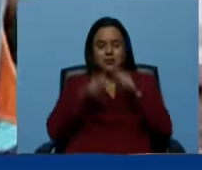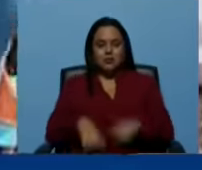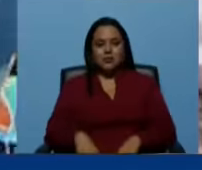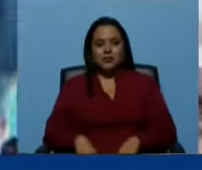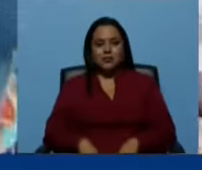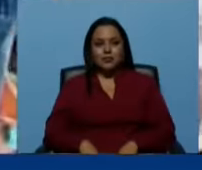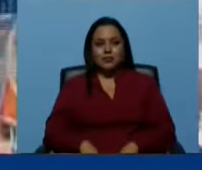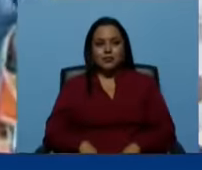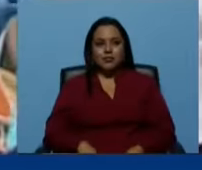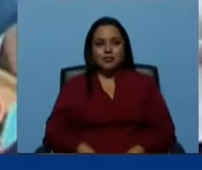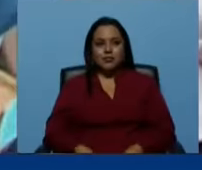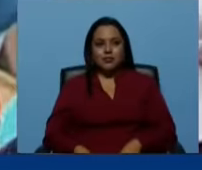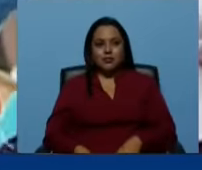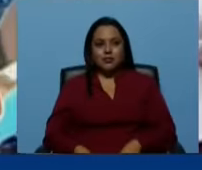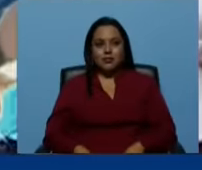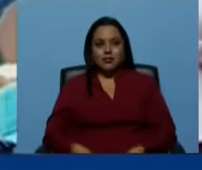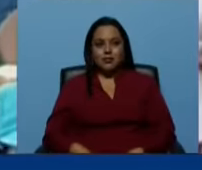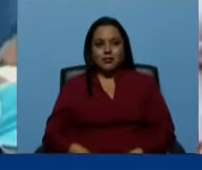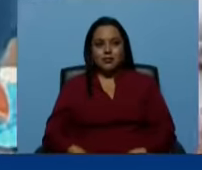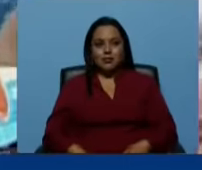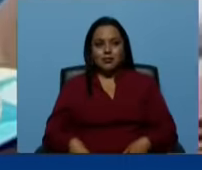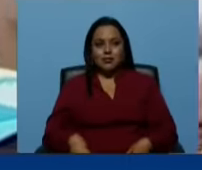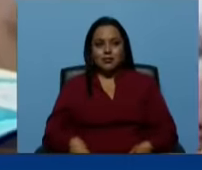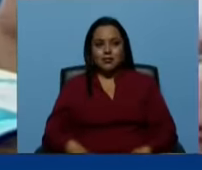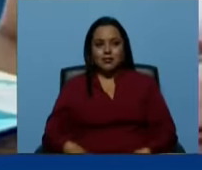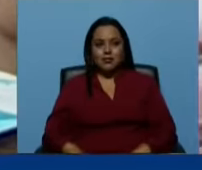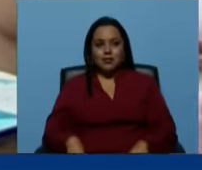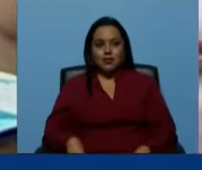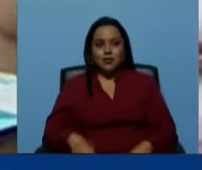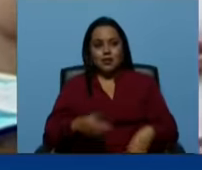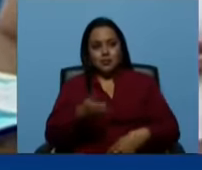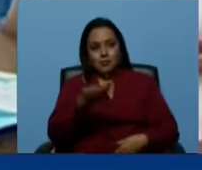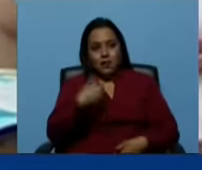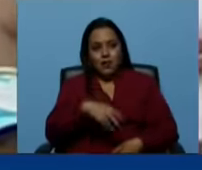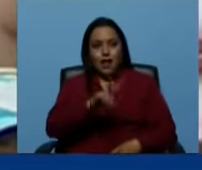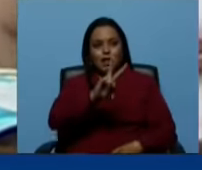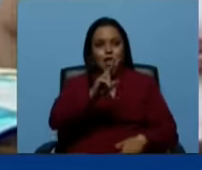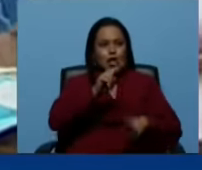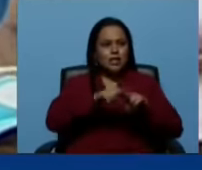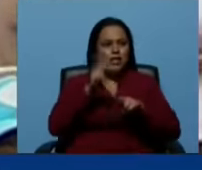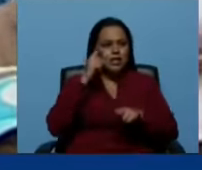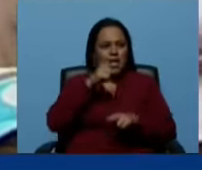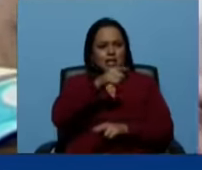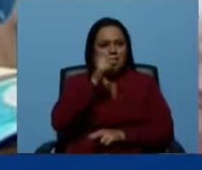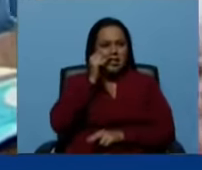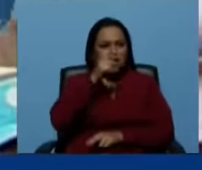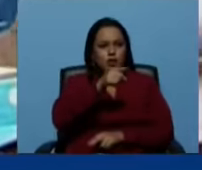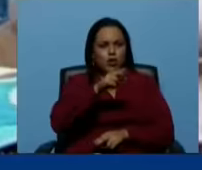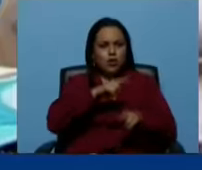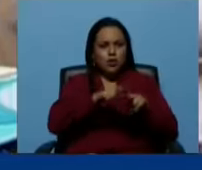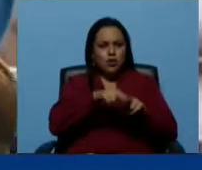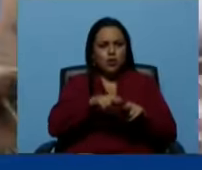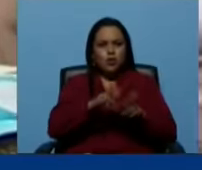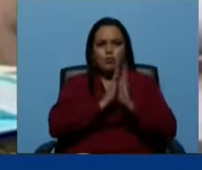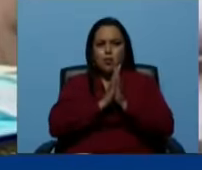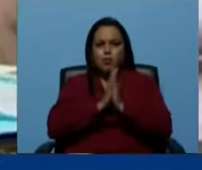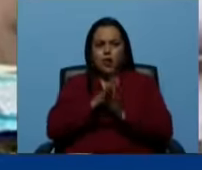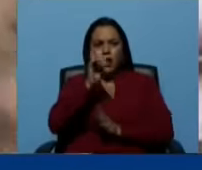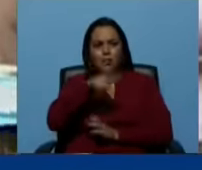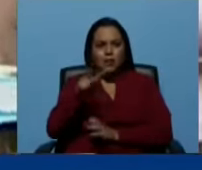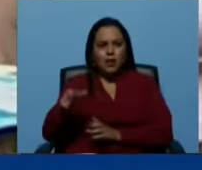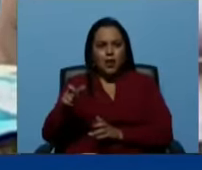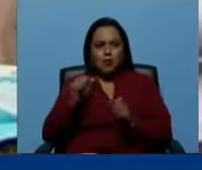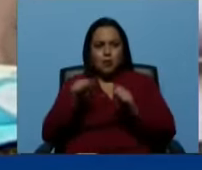vengan para acá para darle un abrazo, por favor. Vengan estas dos niñas, este niño. Por favor, alguien que se mueva,